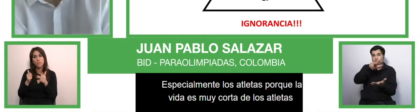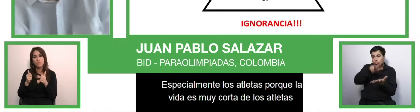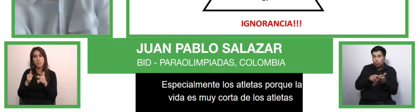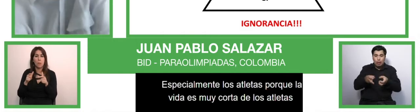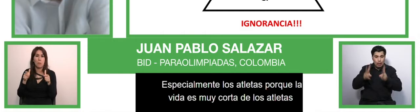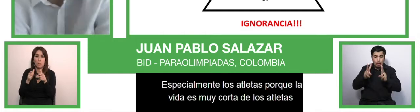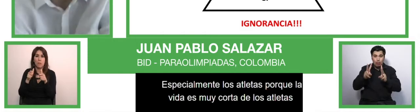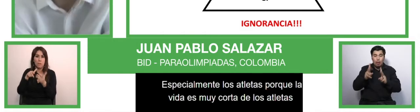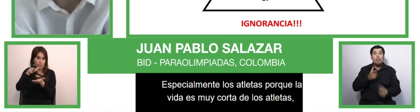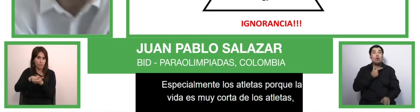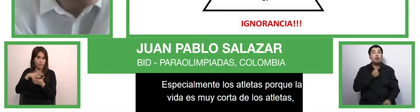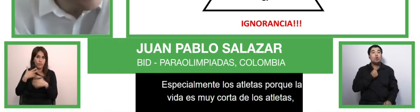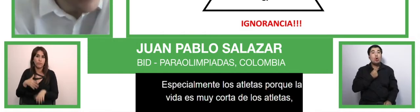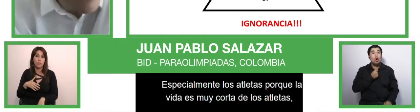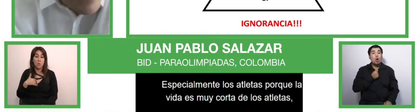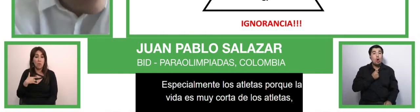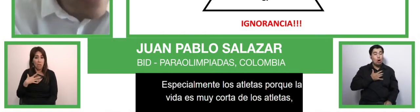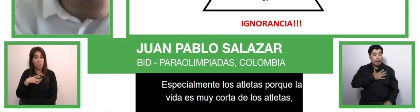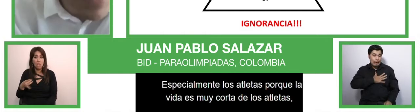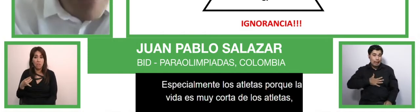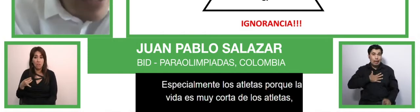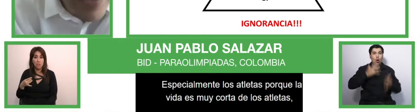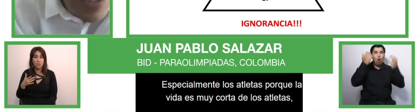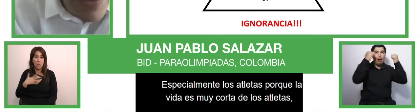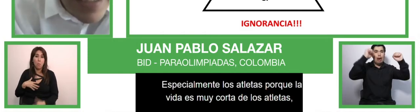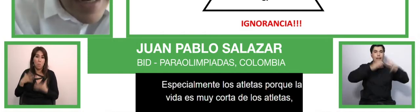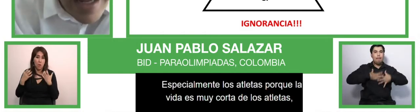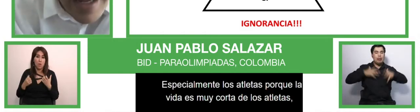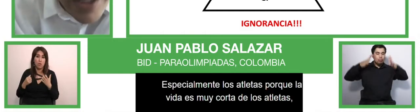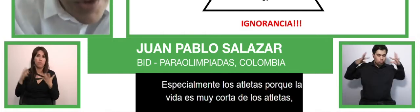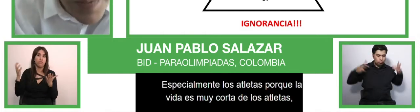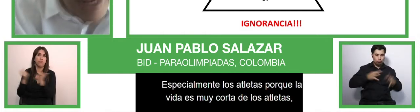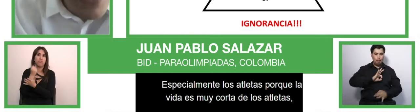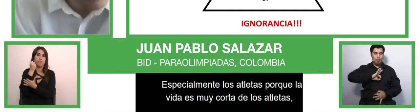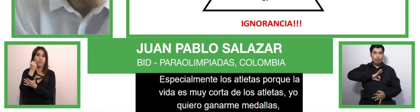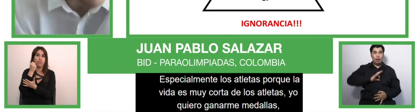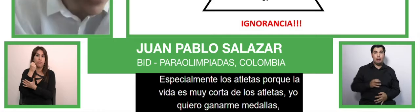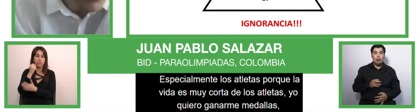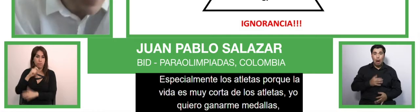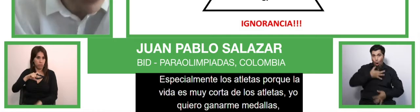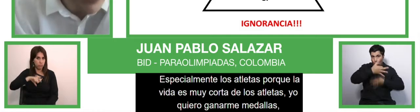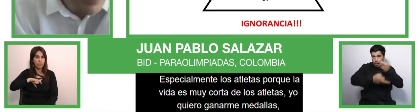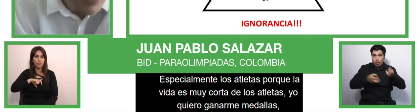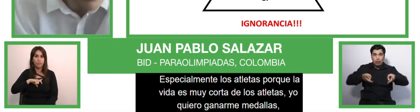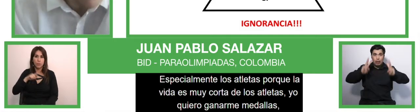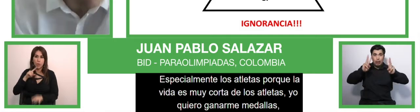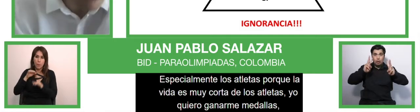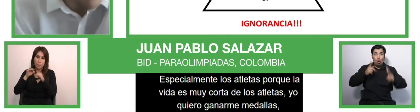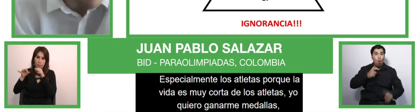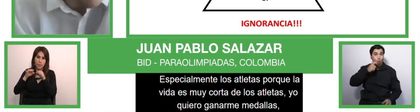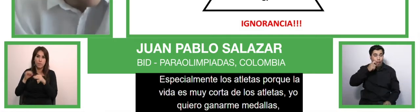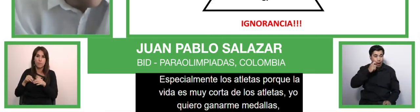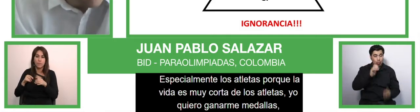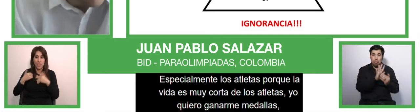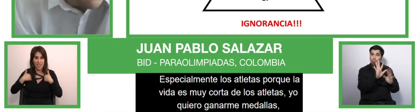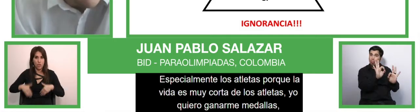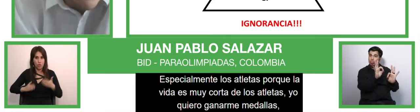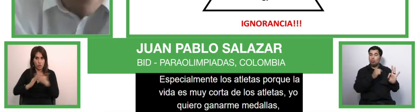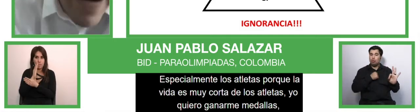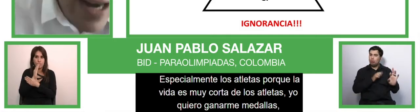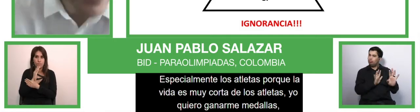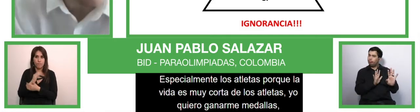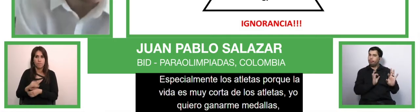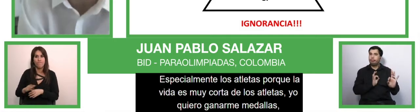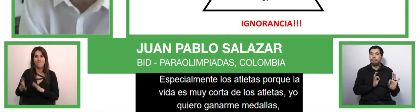pues yo quiero ganarme medallas y yo quiero hablar acerca de mis eventos y no acerca de derechos humanos. Eso es válido también, pero esa persona por lo menos